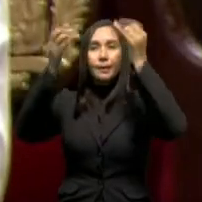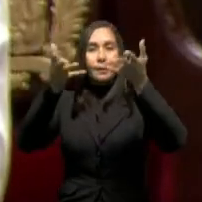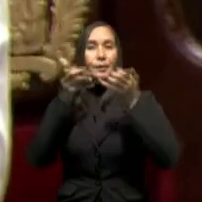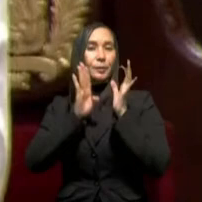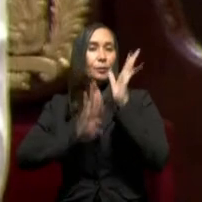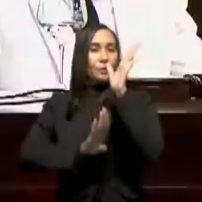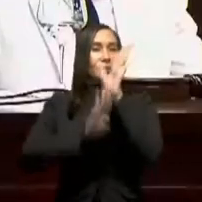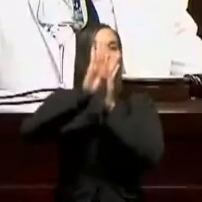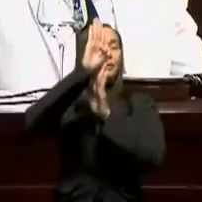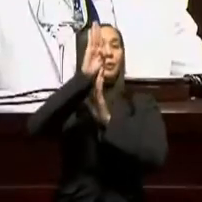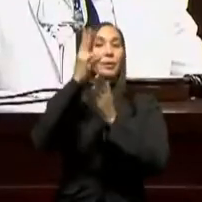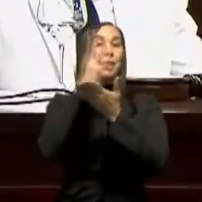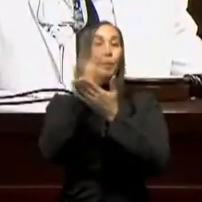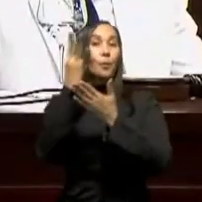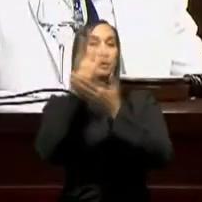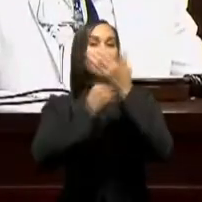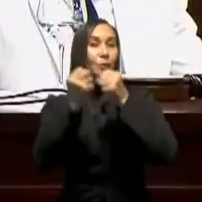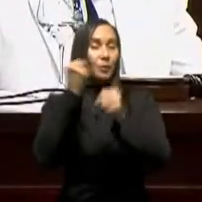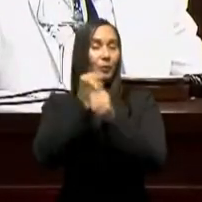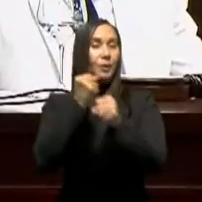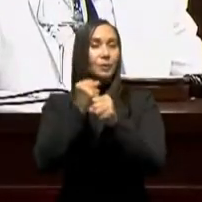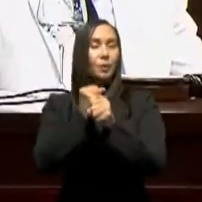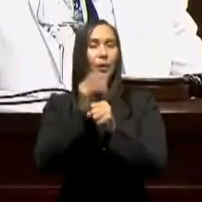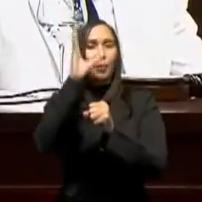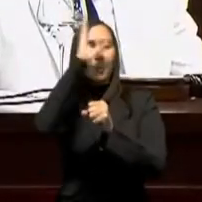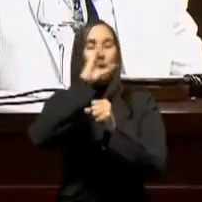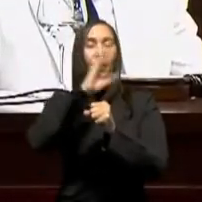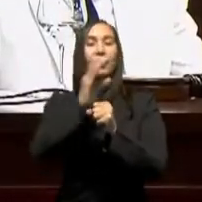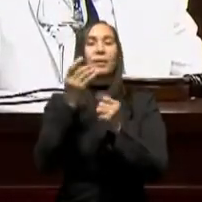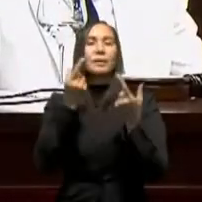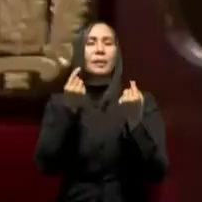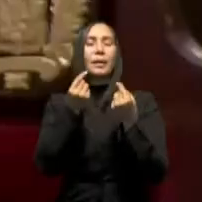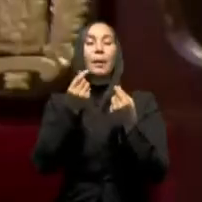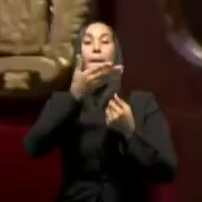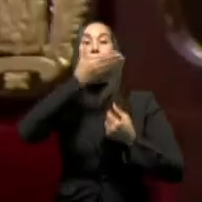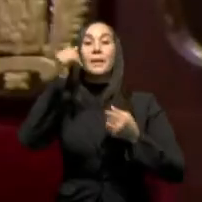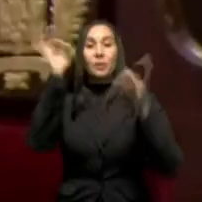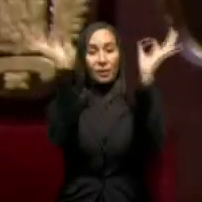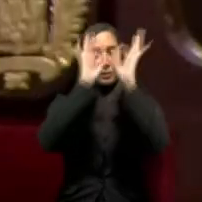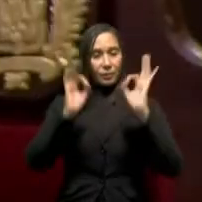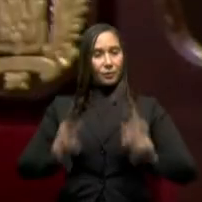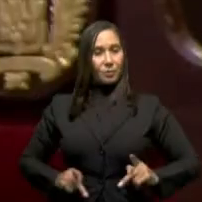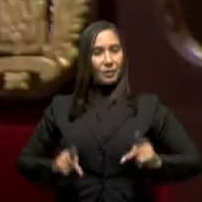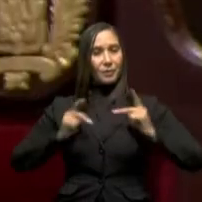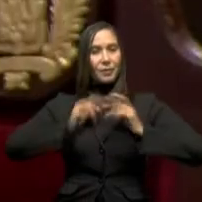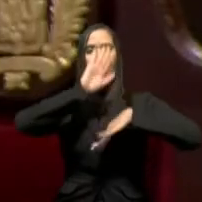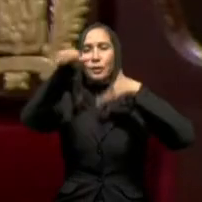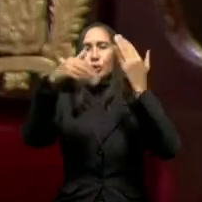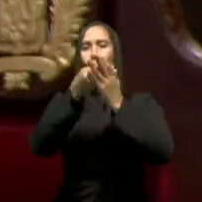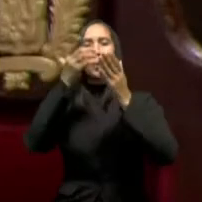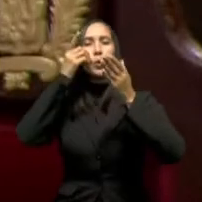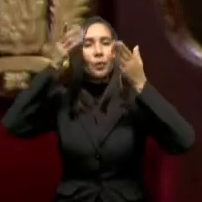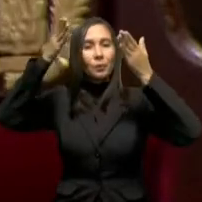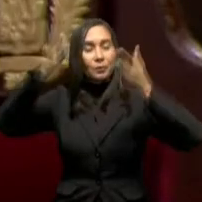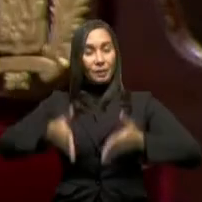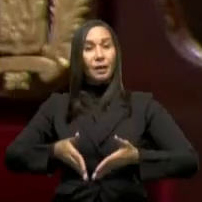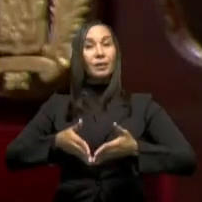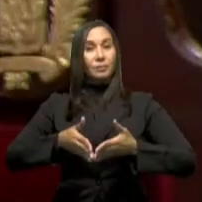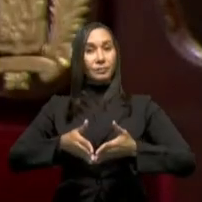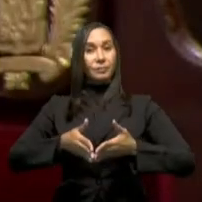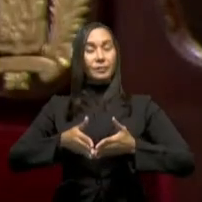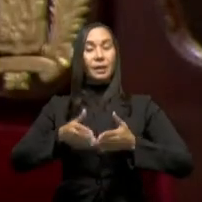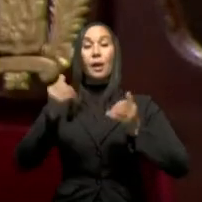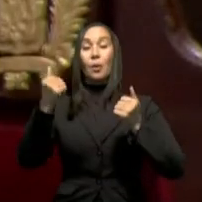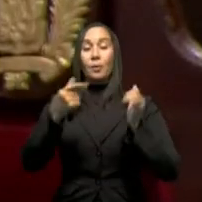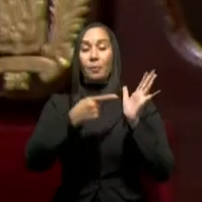desarrollar en estos próximos años buscan seguir mejorando la calidad de vida de Los dominicanos Y con esa misma ambición